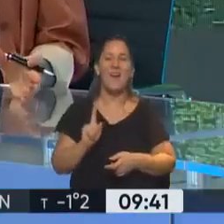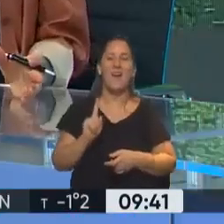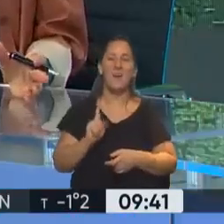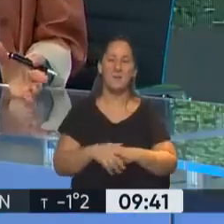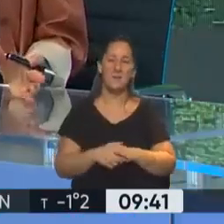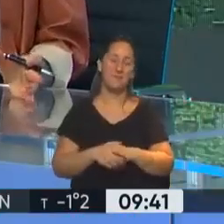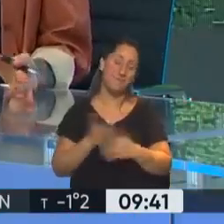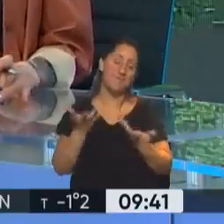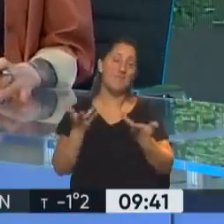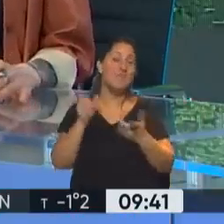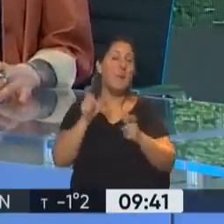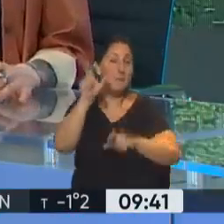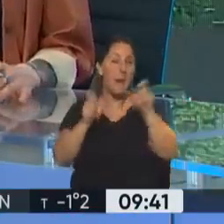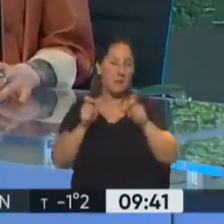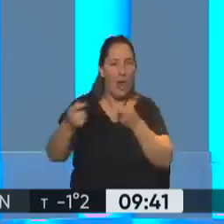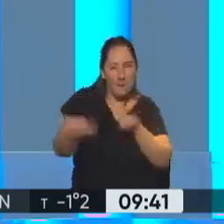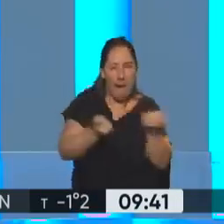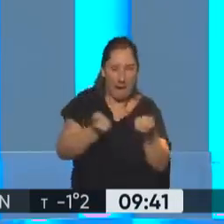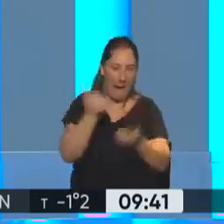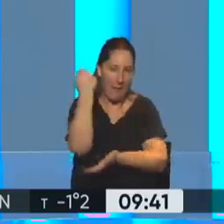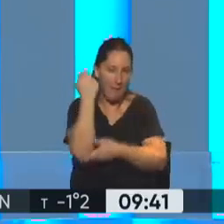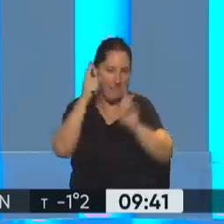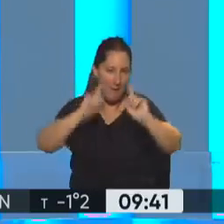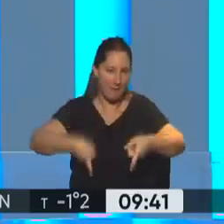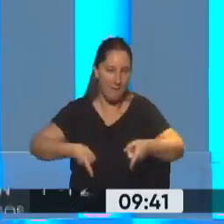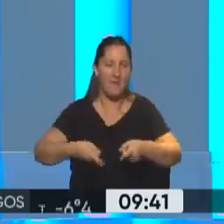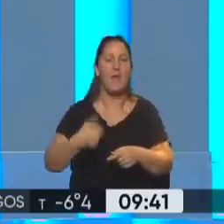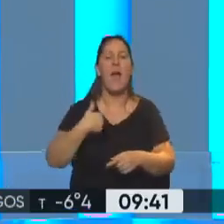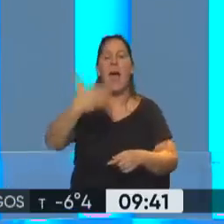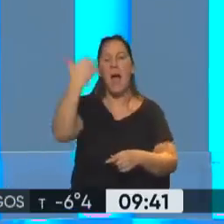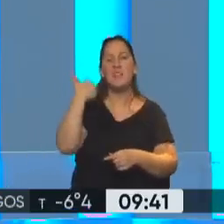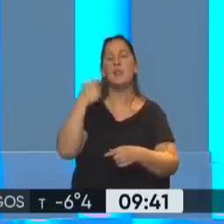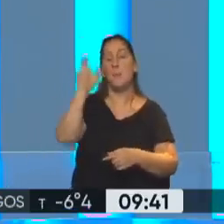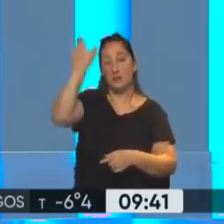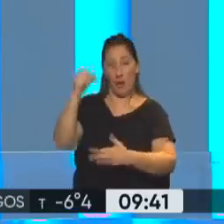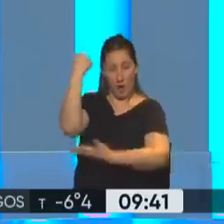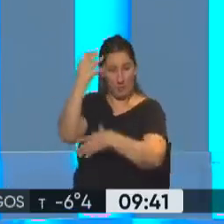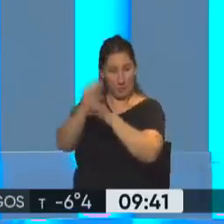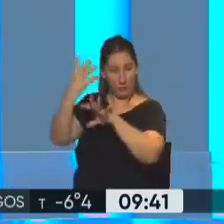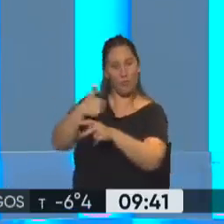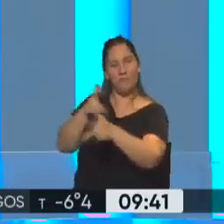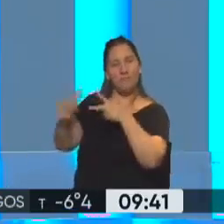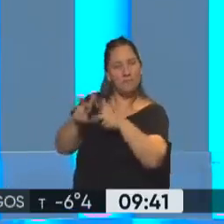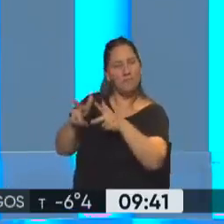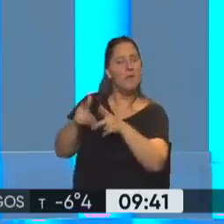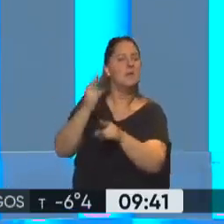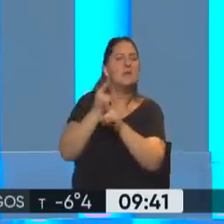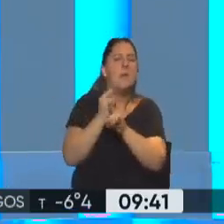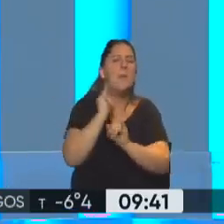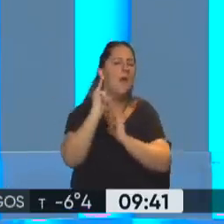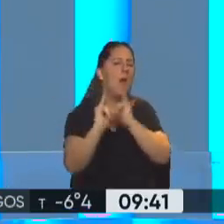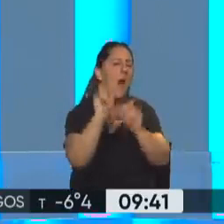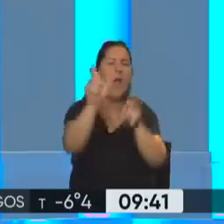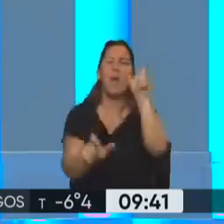también son operadores los mercados pero es cierto que ayer por ejemplo hablaba con un economista que a veces se dice hay que hablarle a la gente no a los